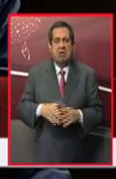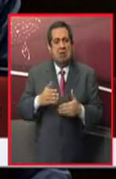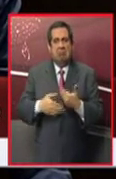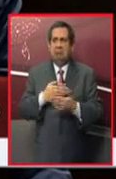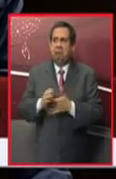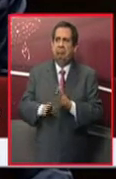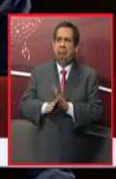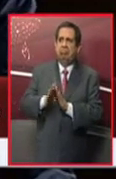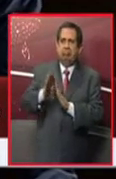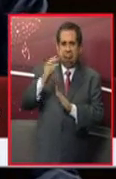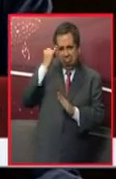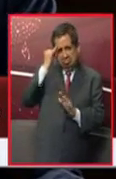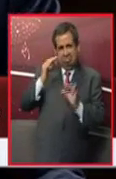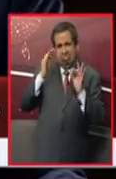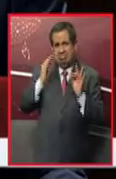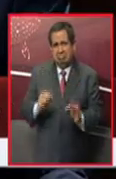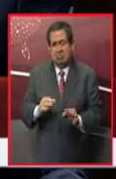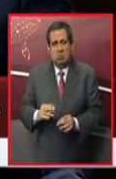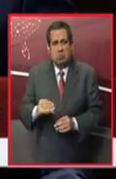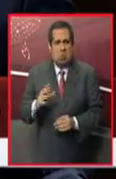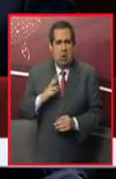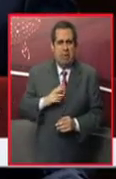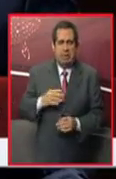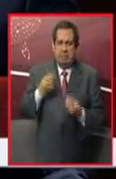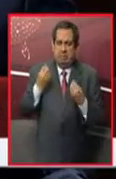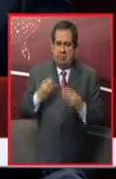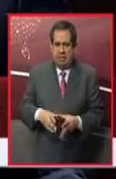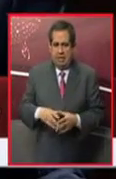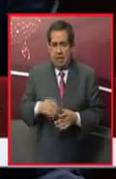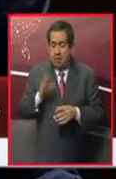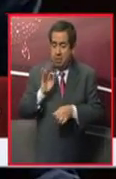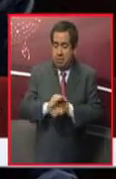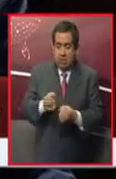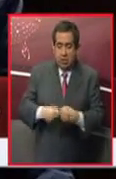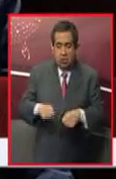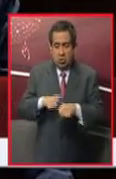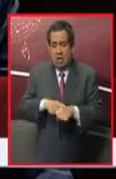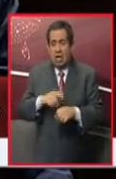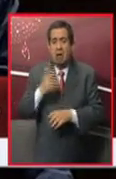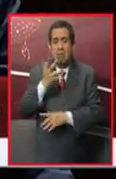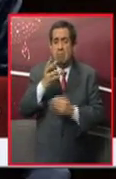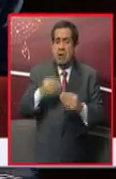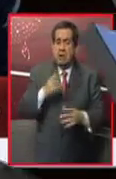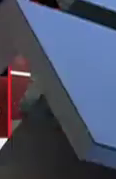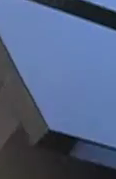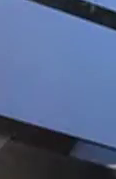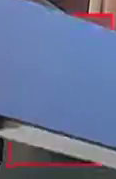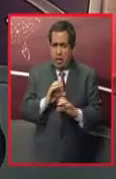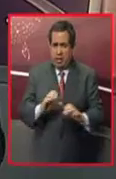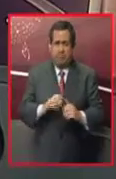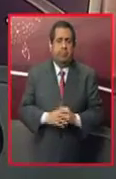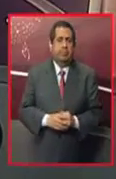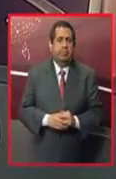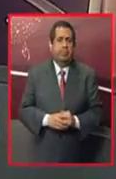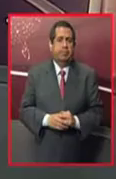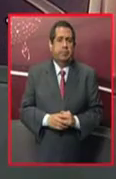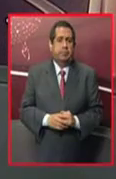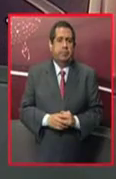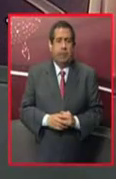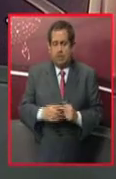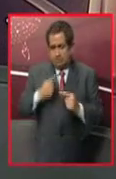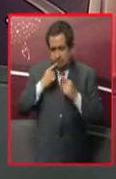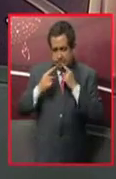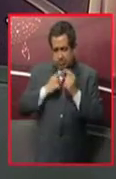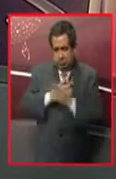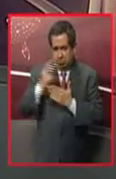un desarrollo sustentable con graves afectaciones sociales y ecosistemáticas. Luego de discutir